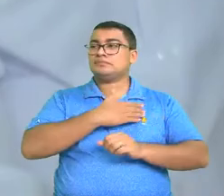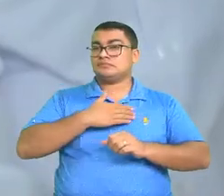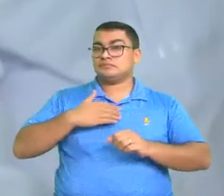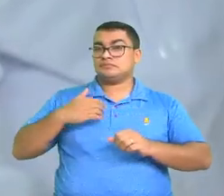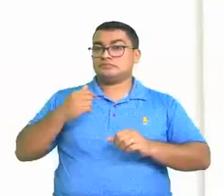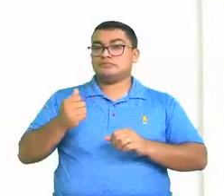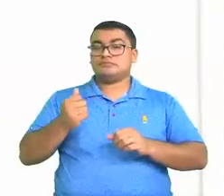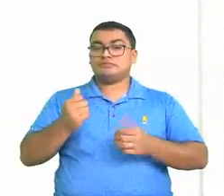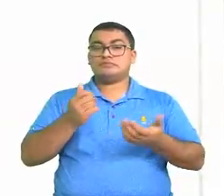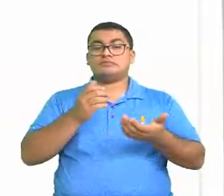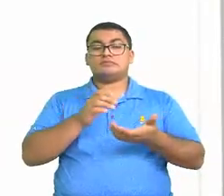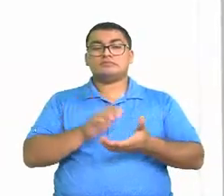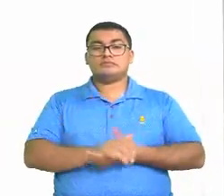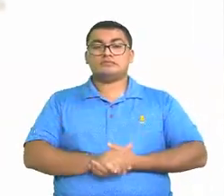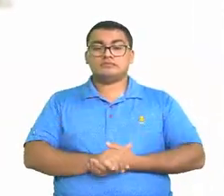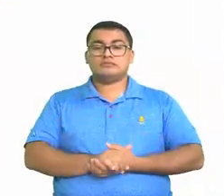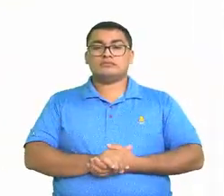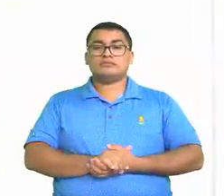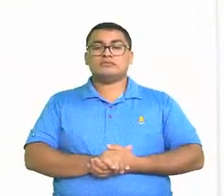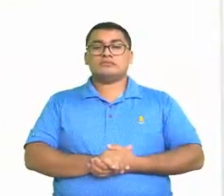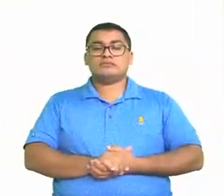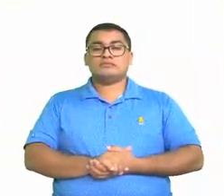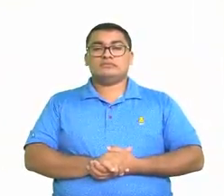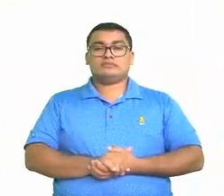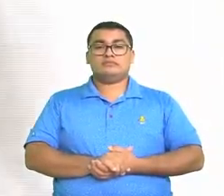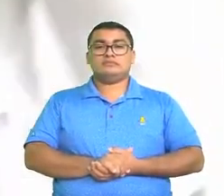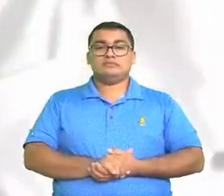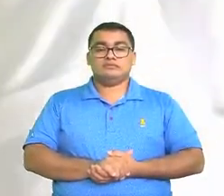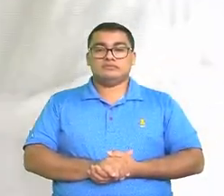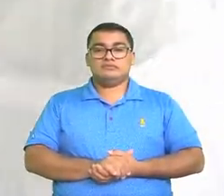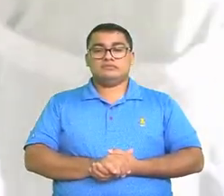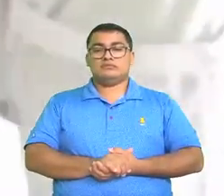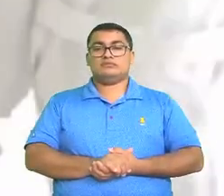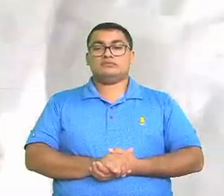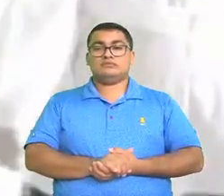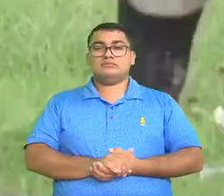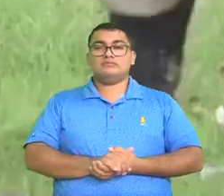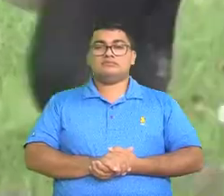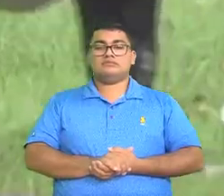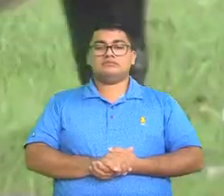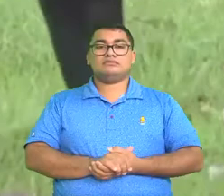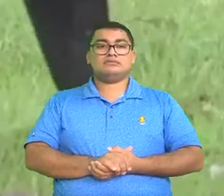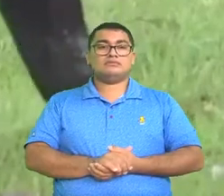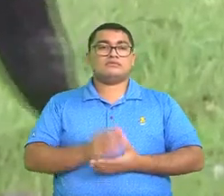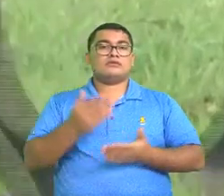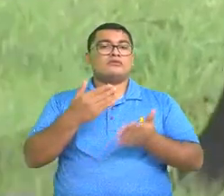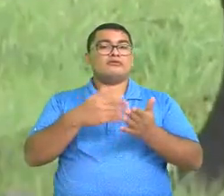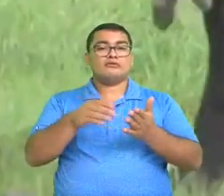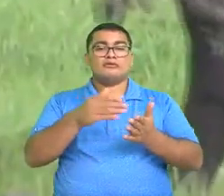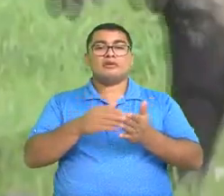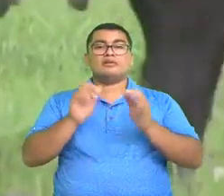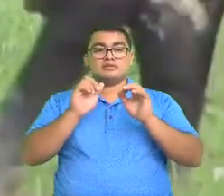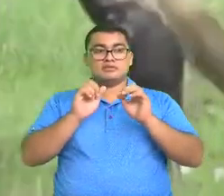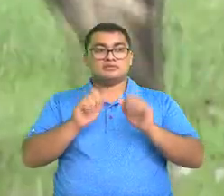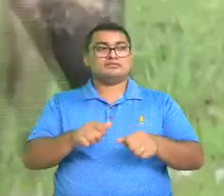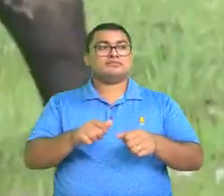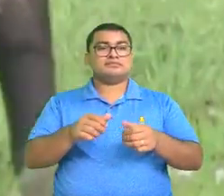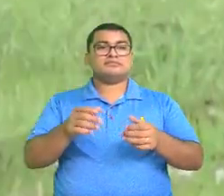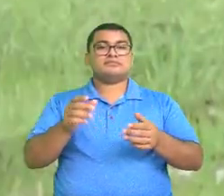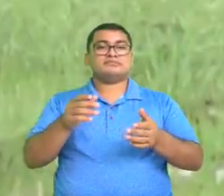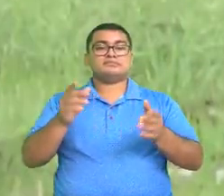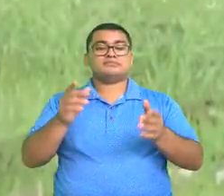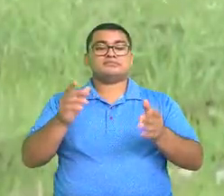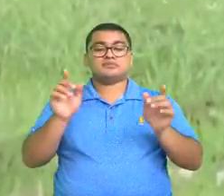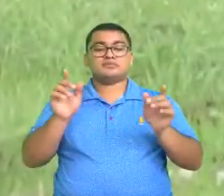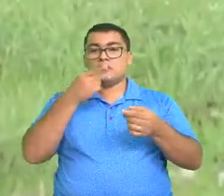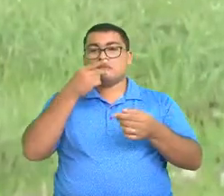de hiperosmolaridad, ¿verdad? Generalmente porque los aceptan más fácilmente. En términos sencillos,